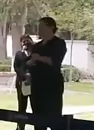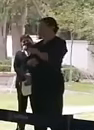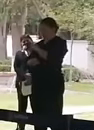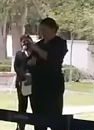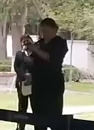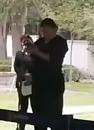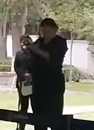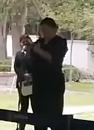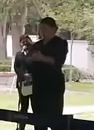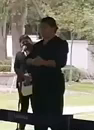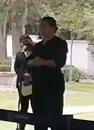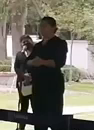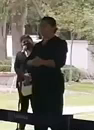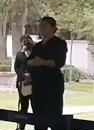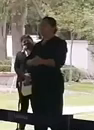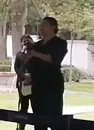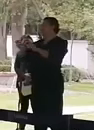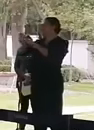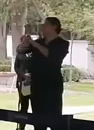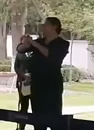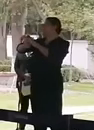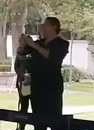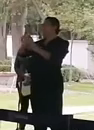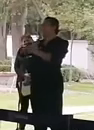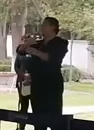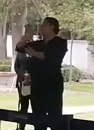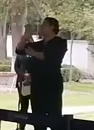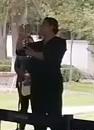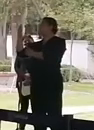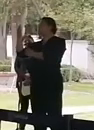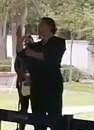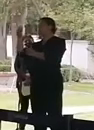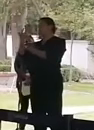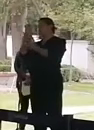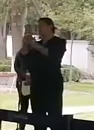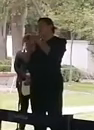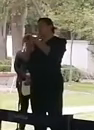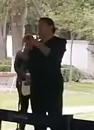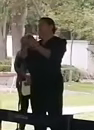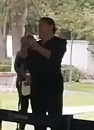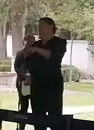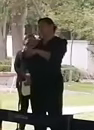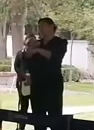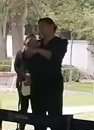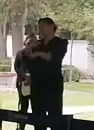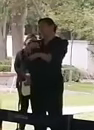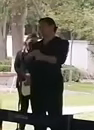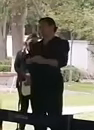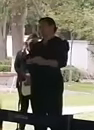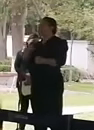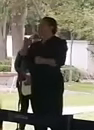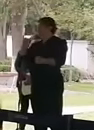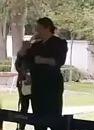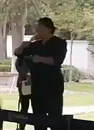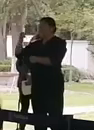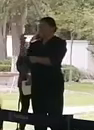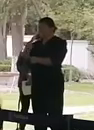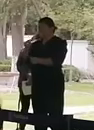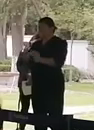De la migración y la reforma que se requiere en los Estados Unidos. Sí, se requiere y se